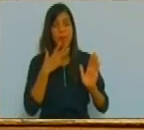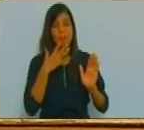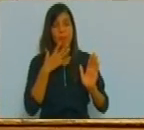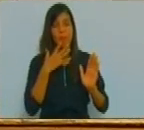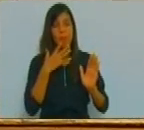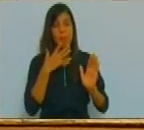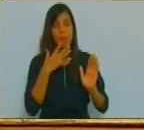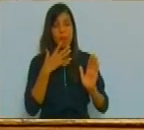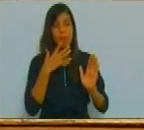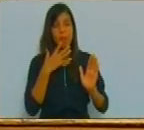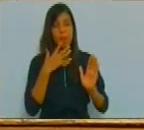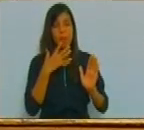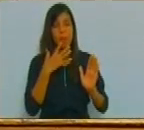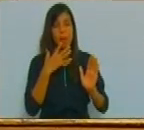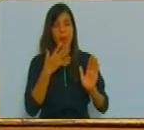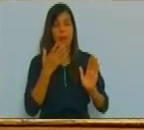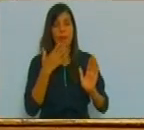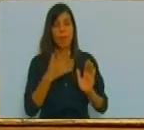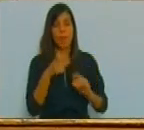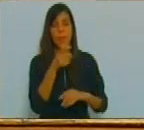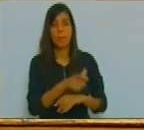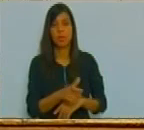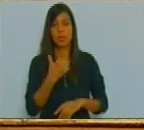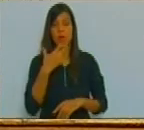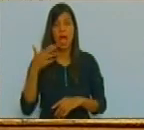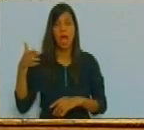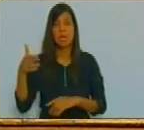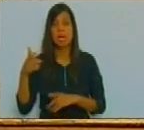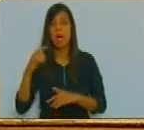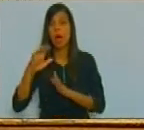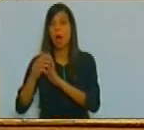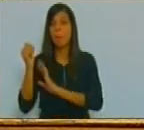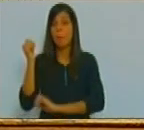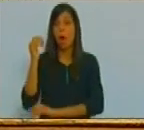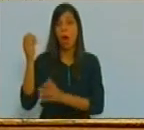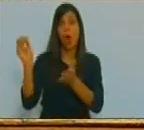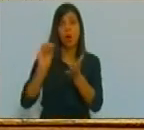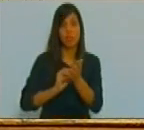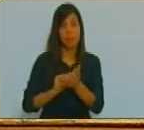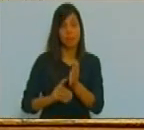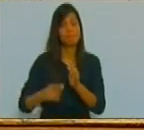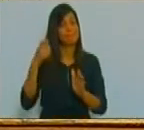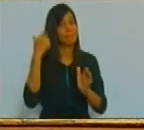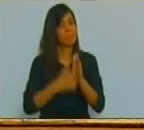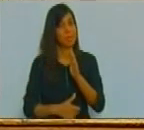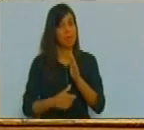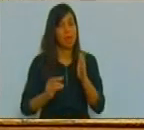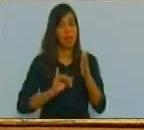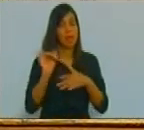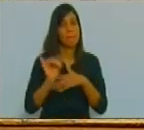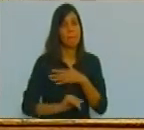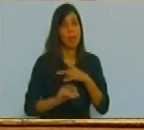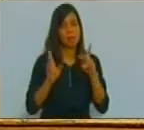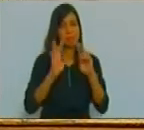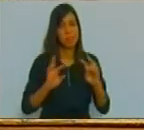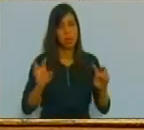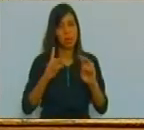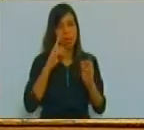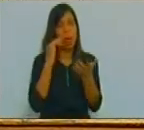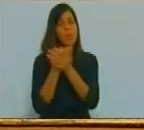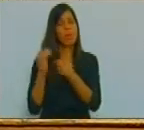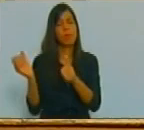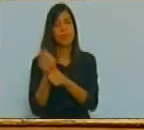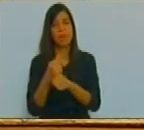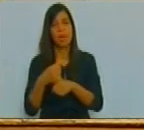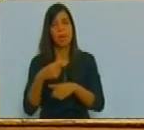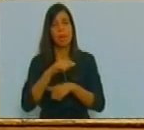de cometer delitos y los planes que estaban ya comprobados y que fueron demostrados por el